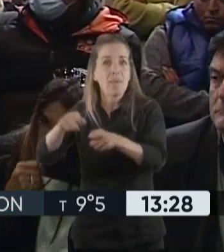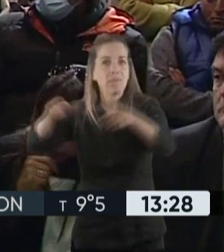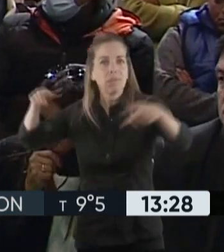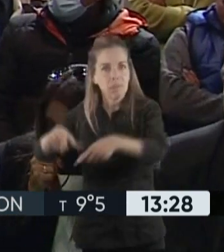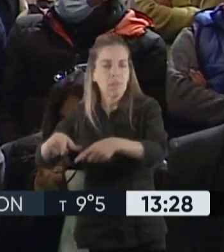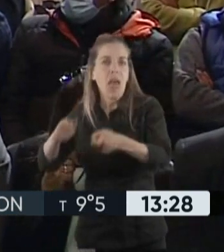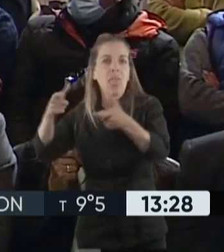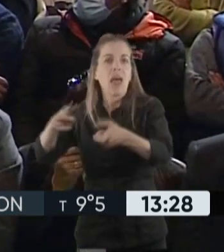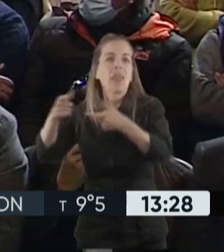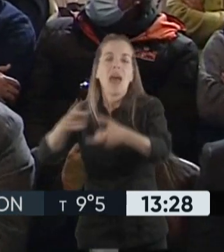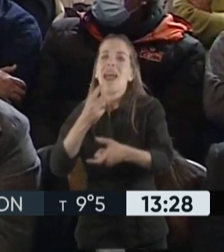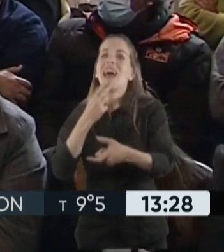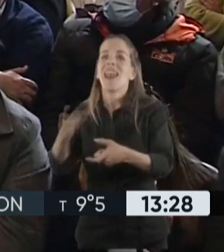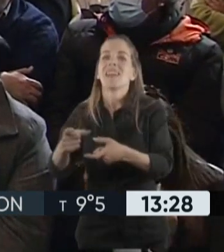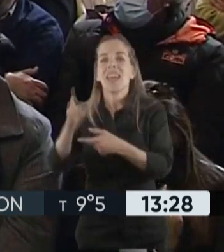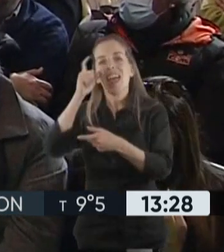la energía que nos da Yacyretá.